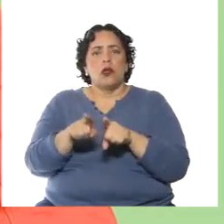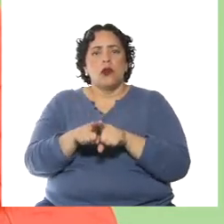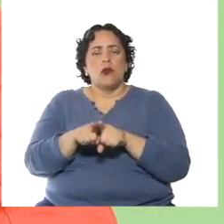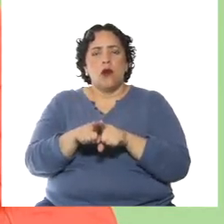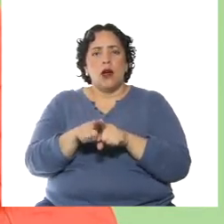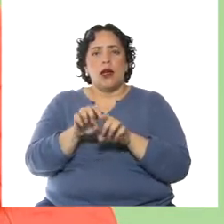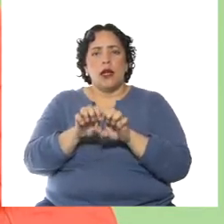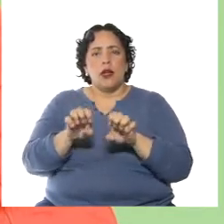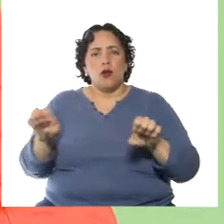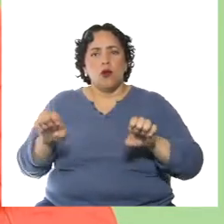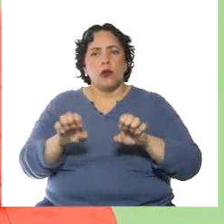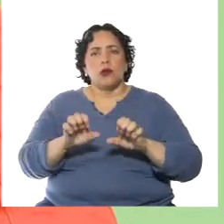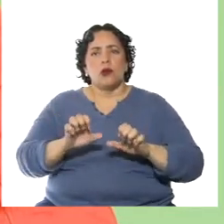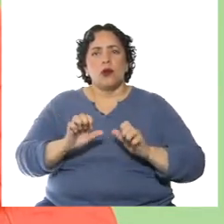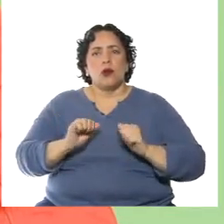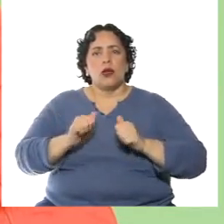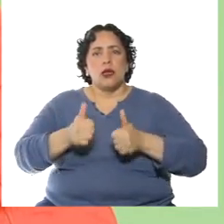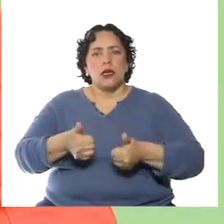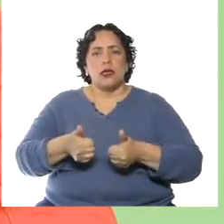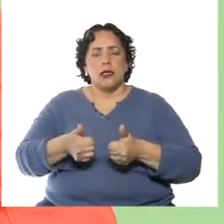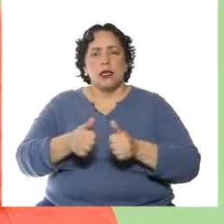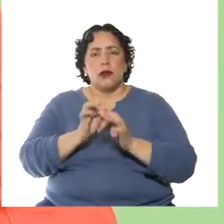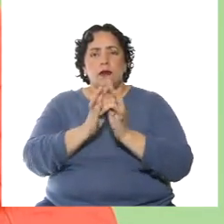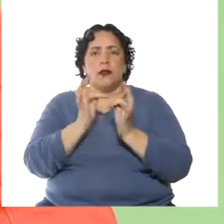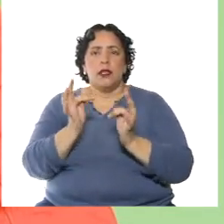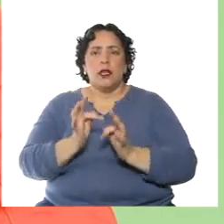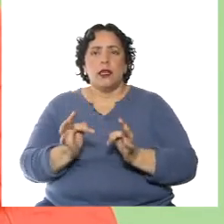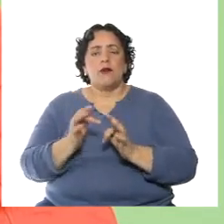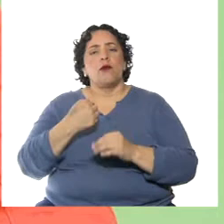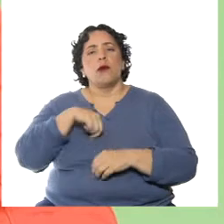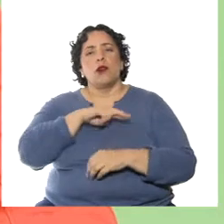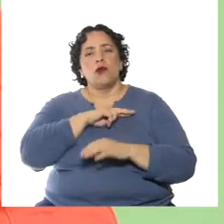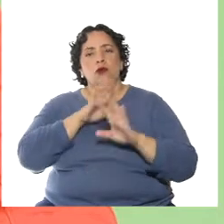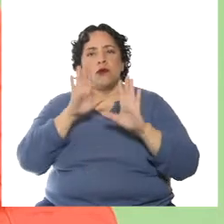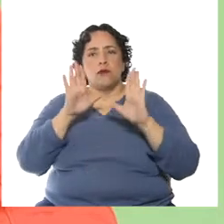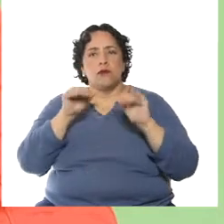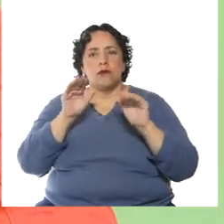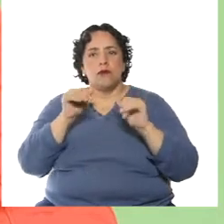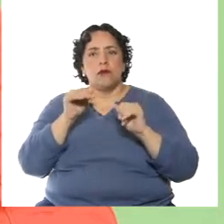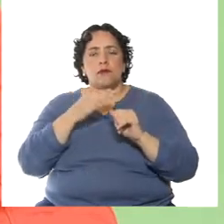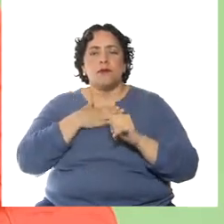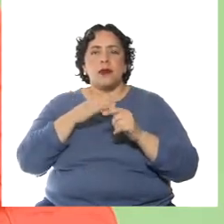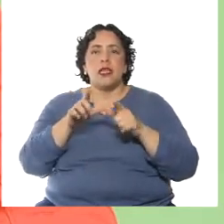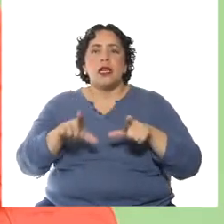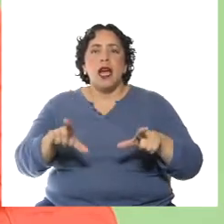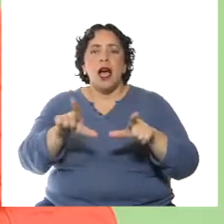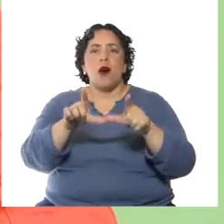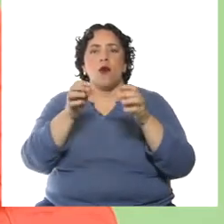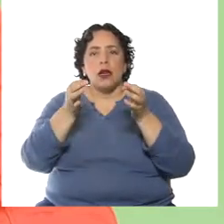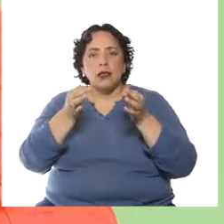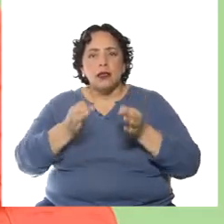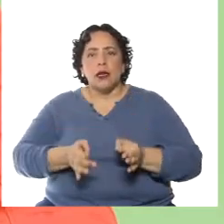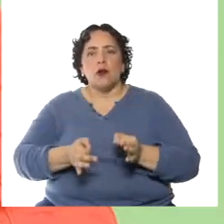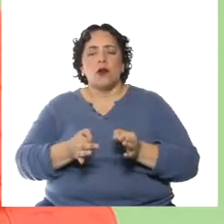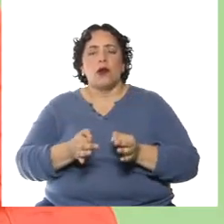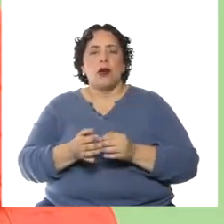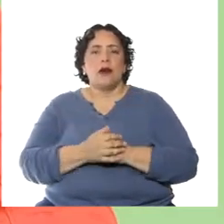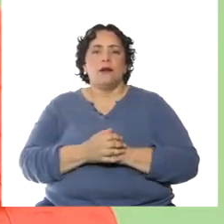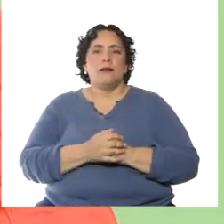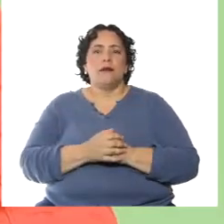maestras de educación inicial. Bueno, y de esta manera nosotros vamos a despedir eso de Mi Aula Segura.